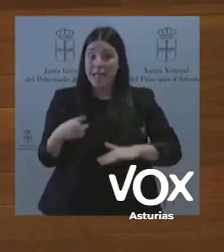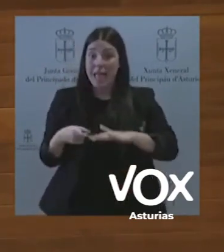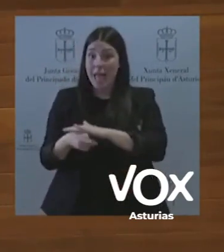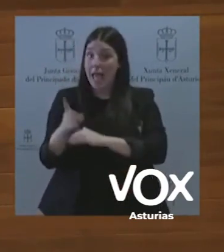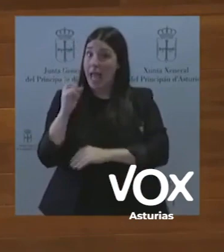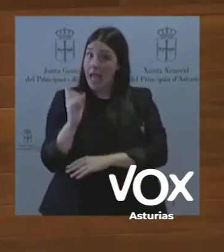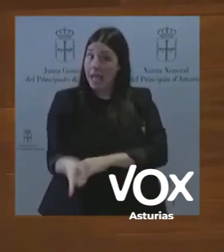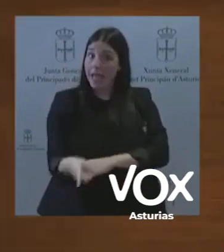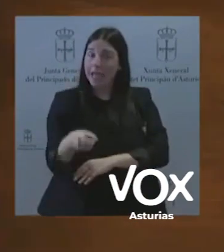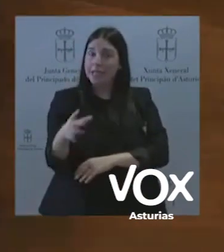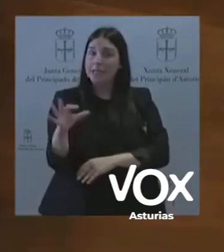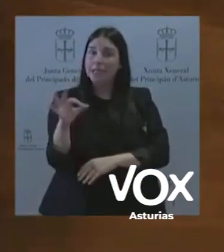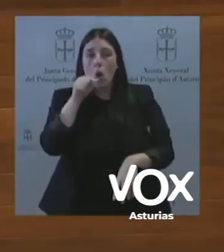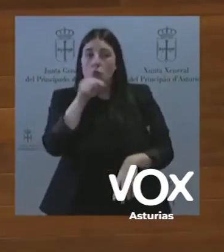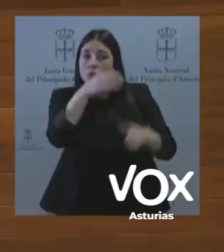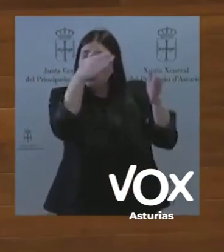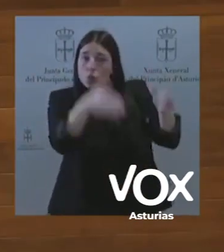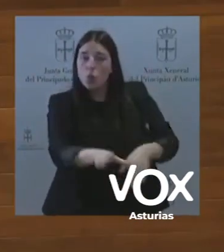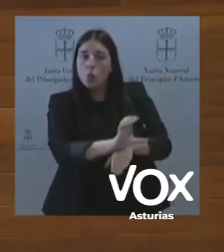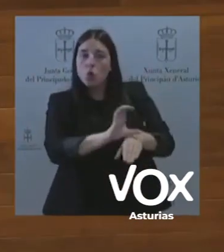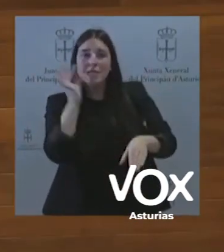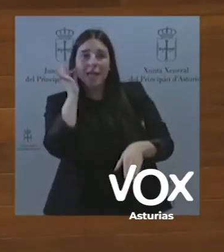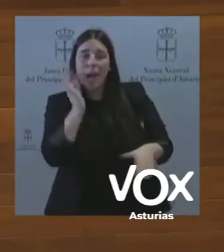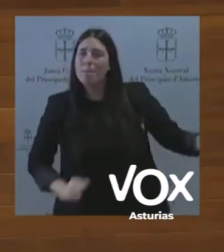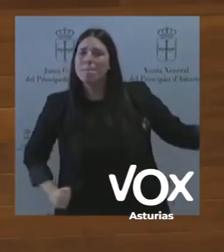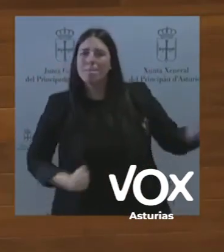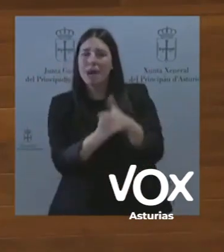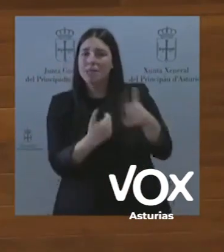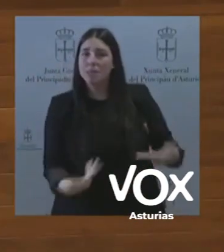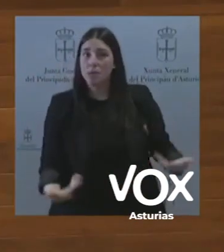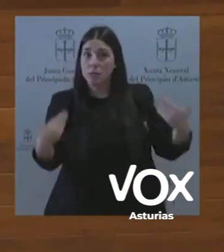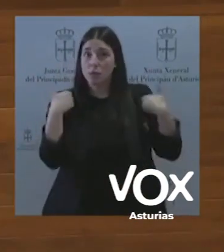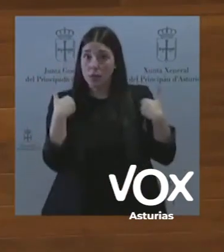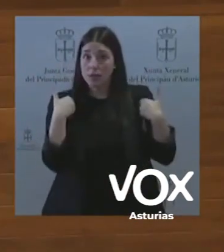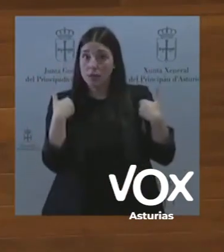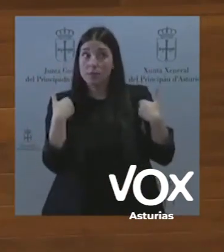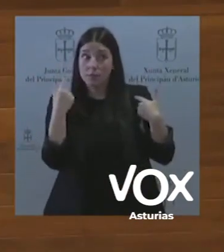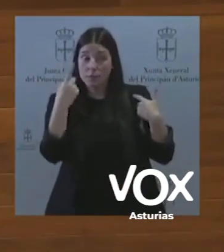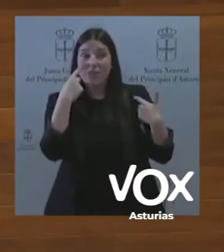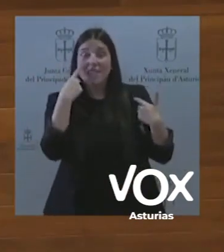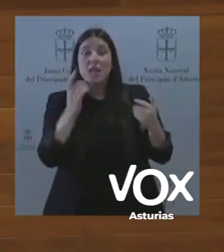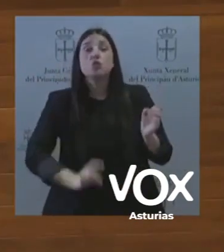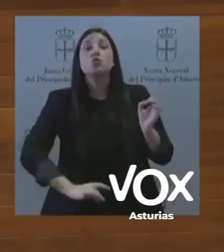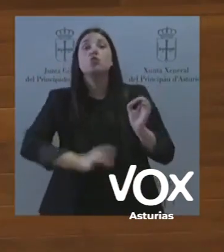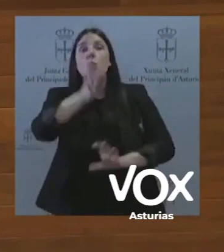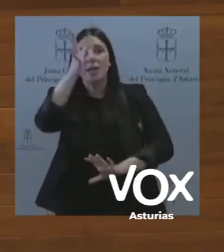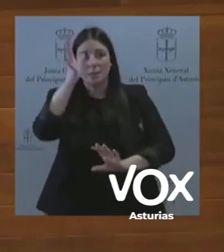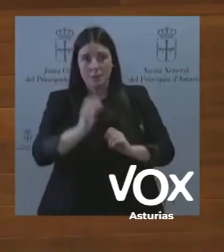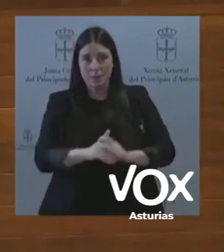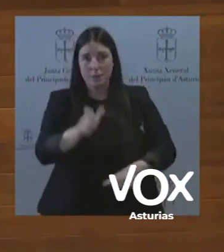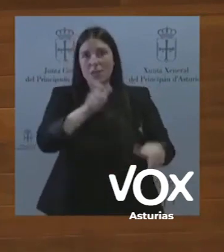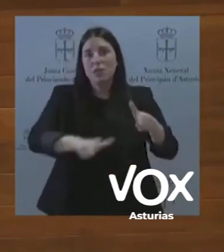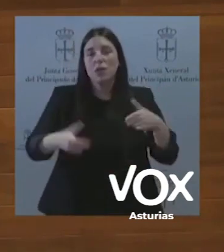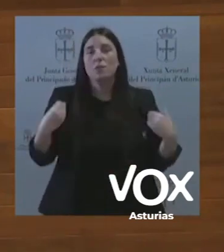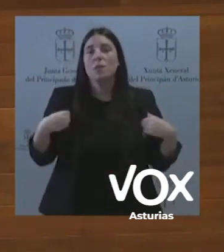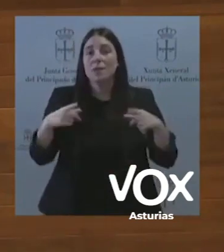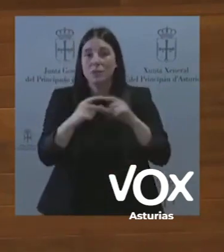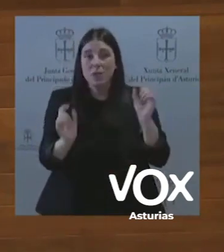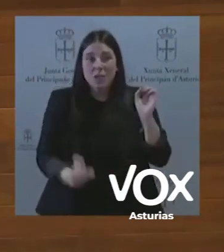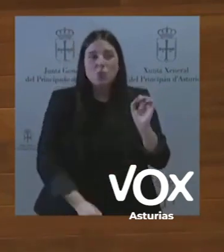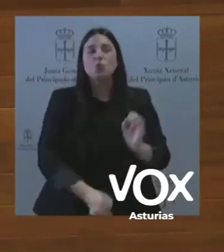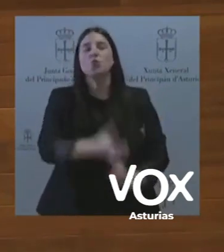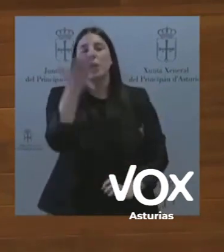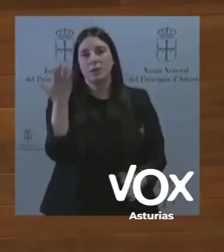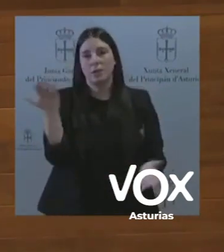si no lo sabían, yo creo que todavía es peor. Los asturianos han tenido muchísima suerte que, pese a la irresponsabilidad del gobierno, no ha sucedido